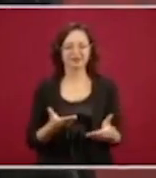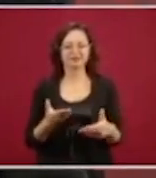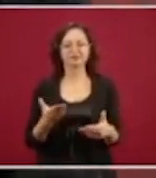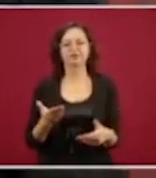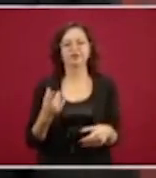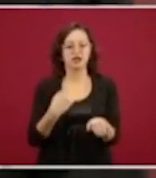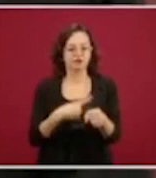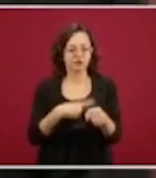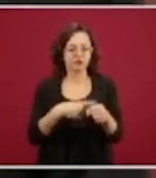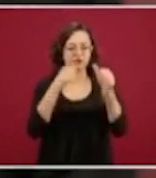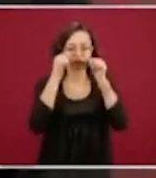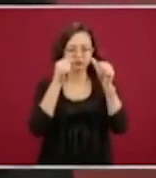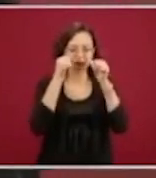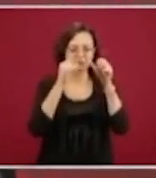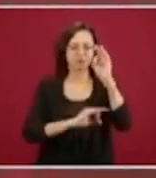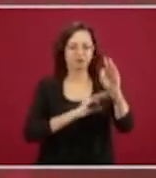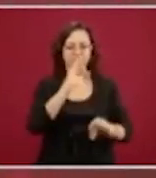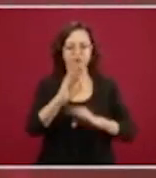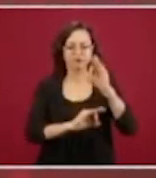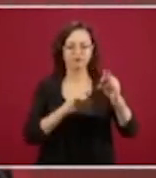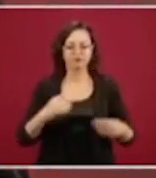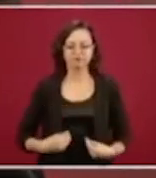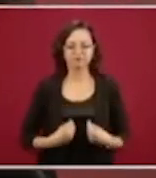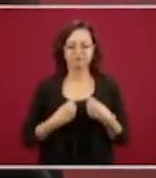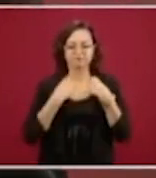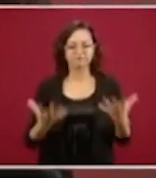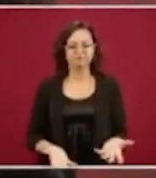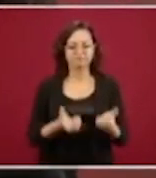atender enfermos y salvar vidas.